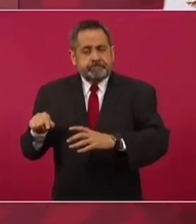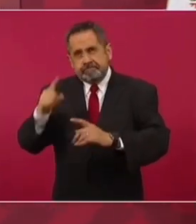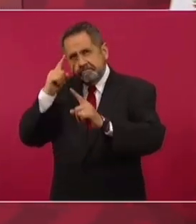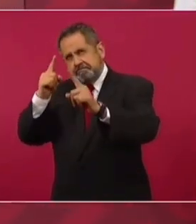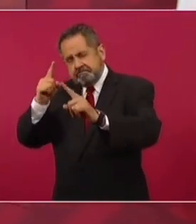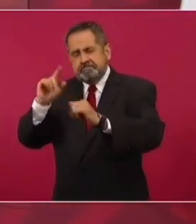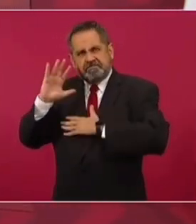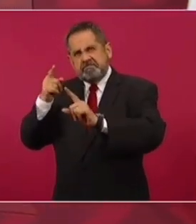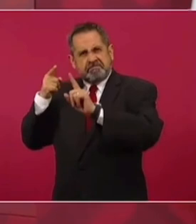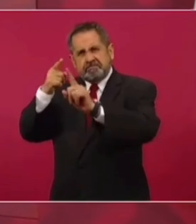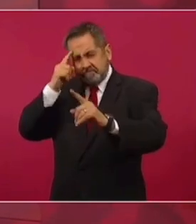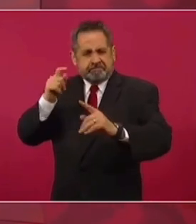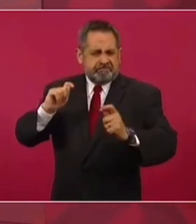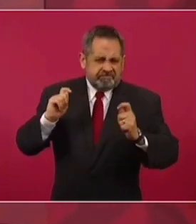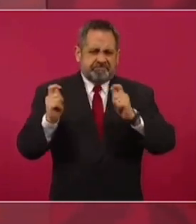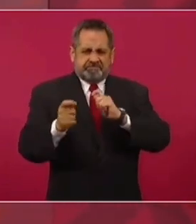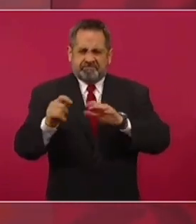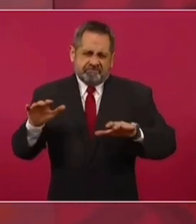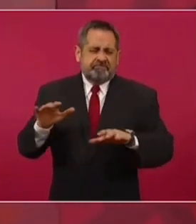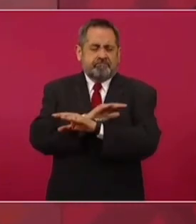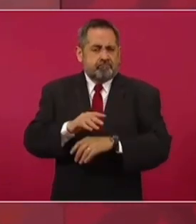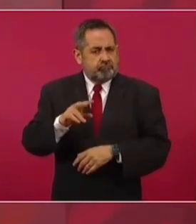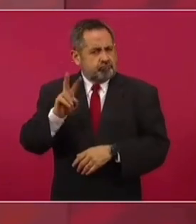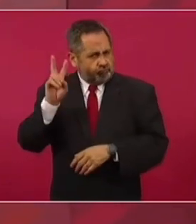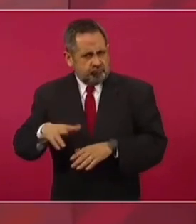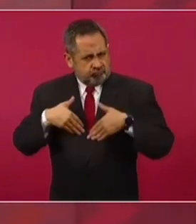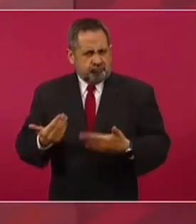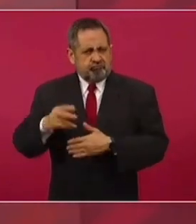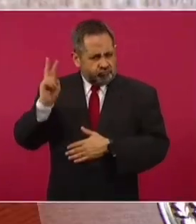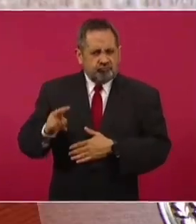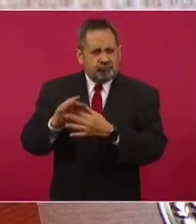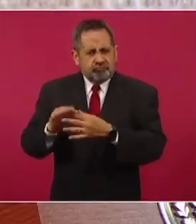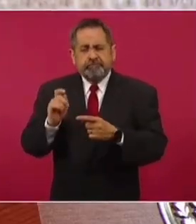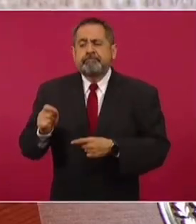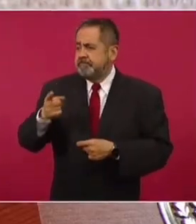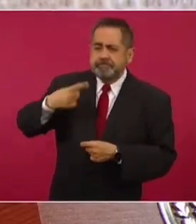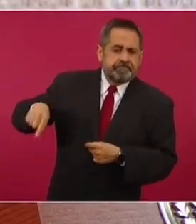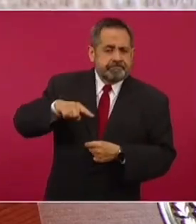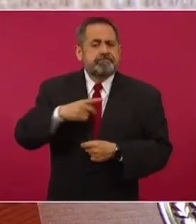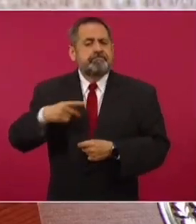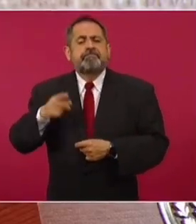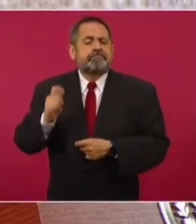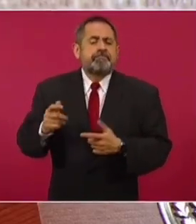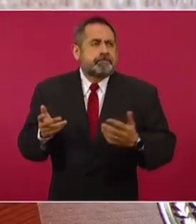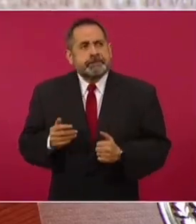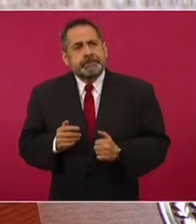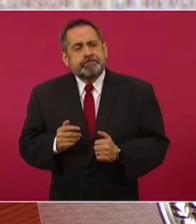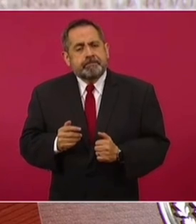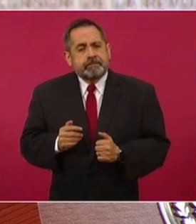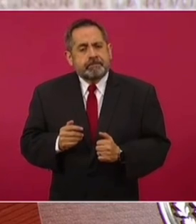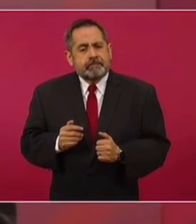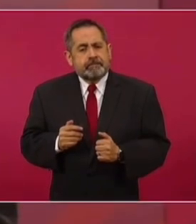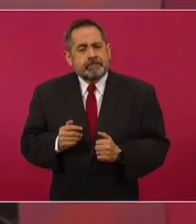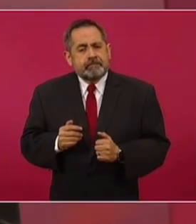comprometidos con una causa de transformación, si somos sinceros, deberíamos de